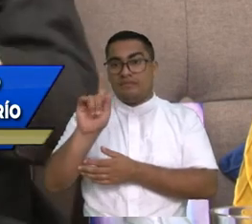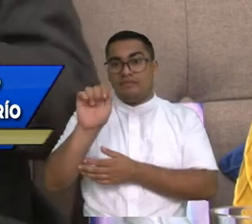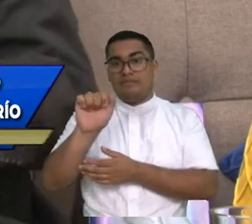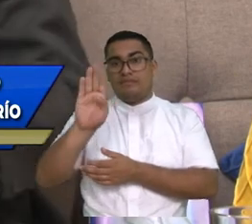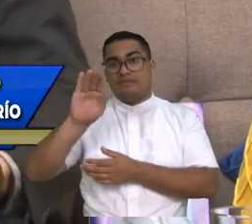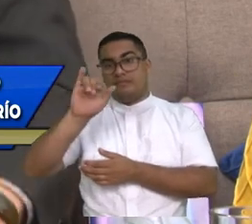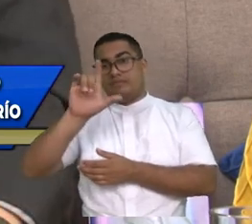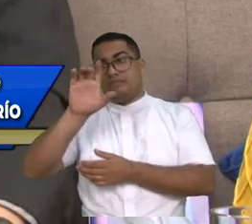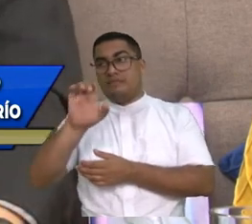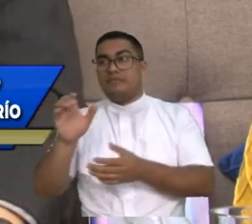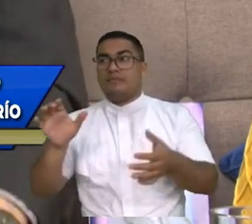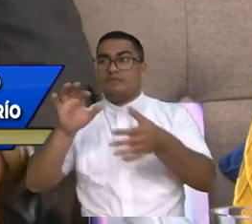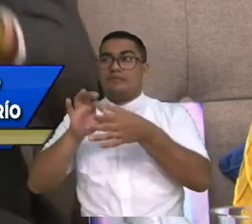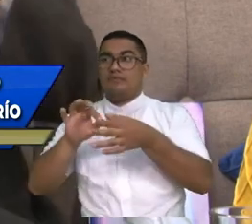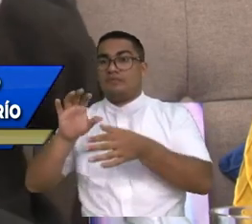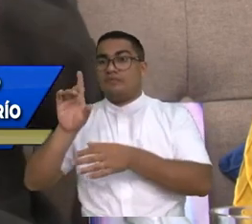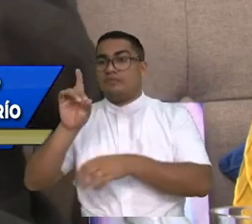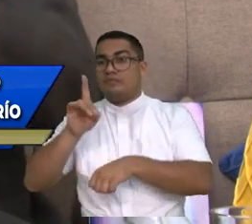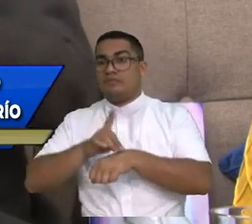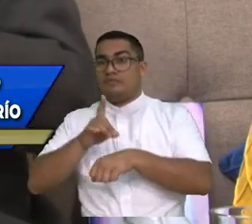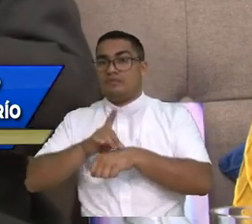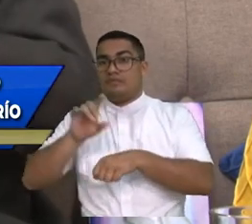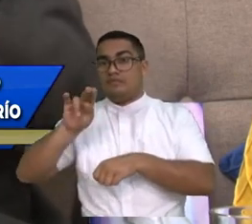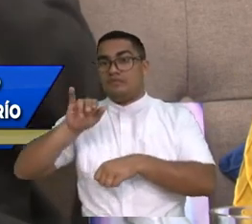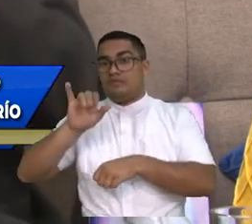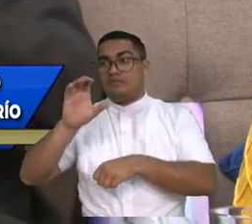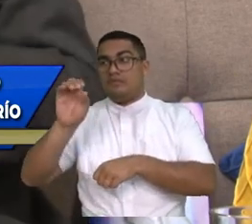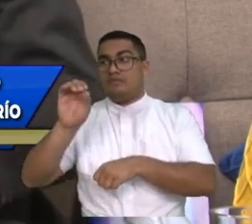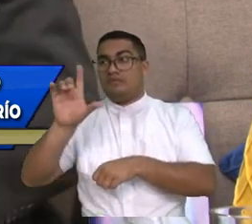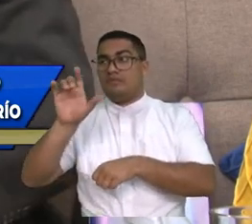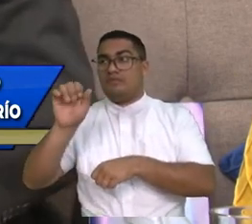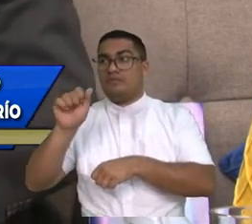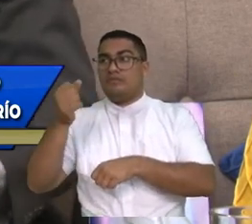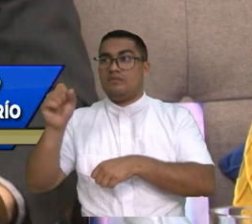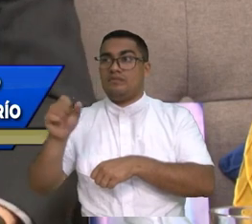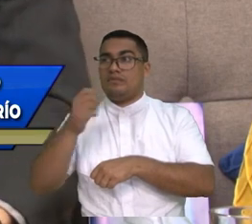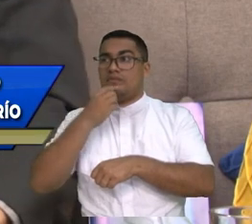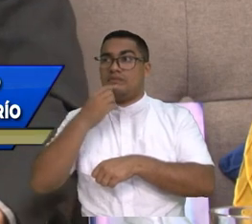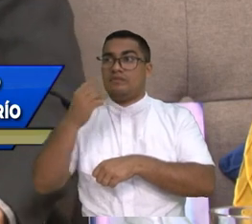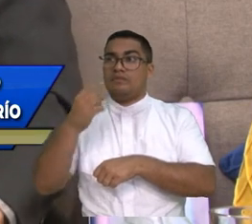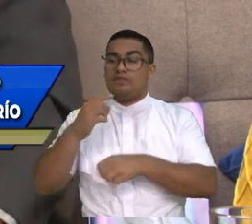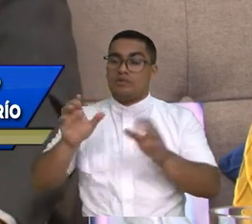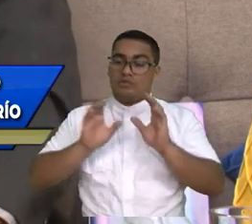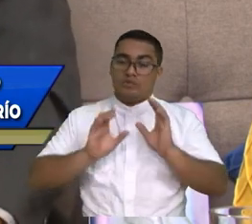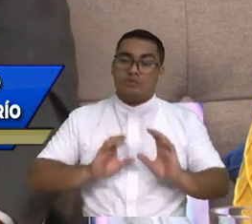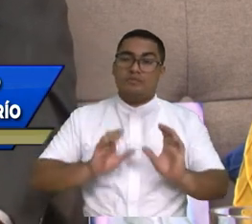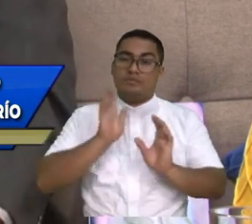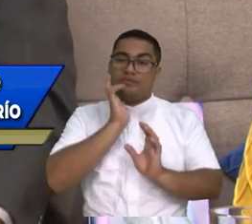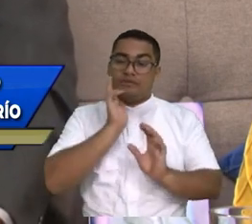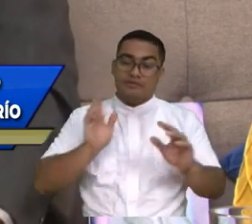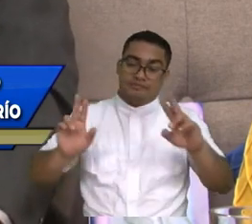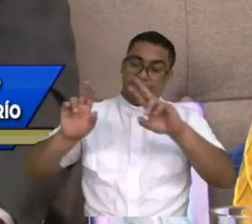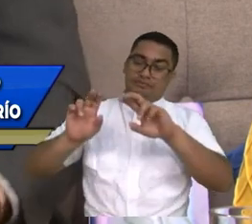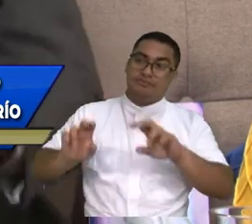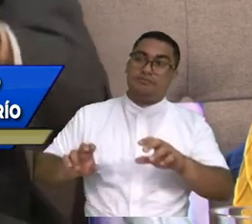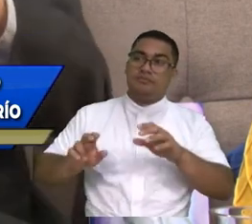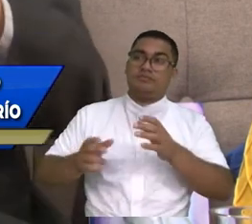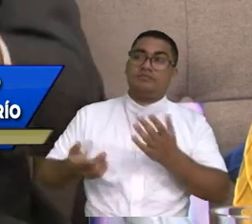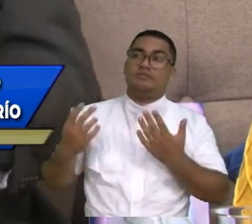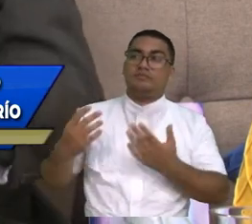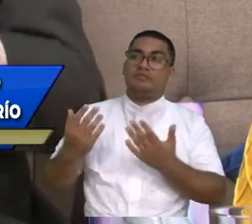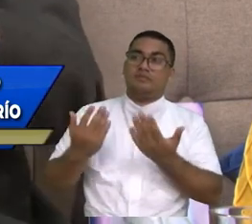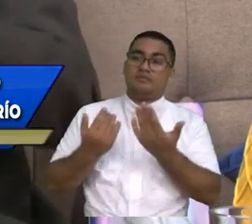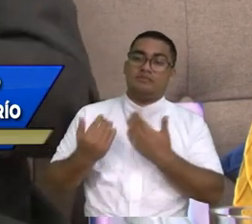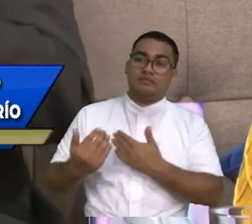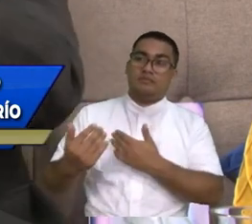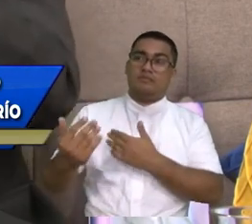doctor Ecolástico Lara, proceden a realizar la autopsia al cadáver y a prepararlo para las